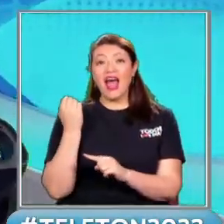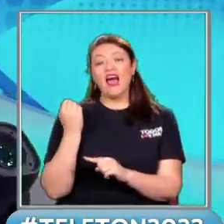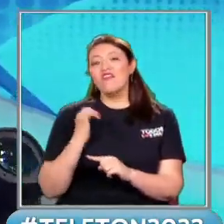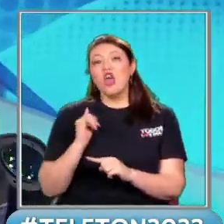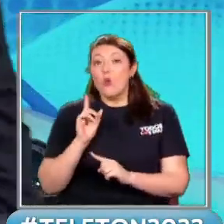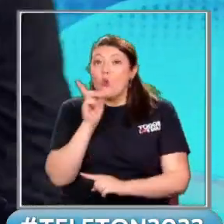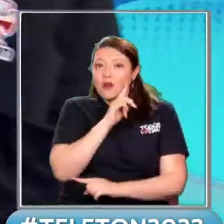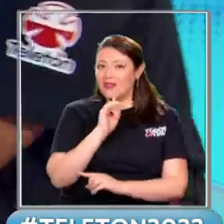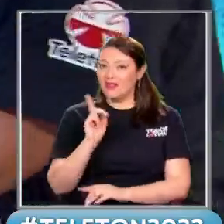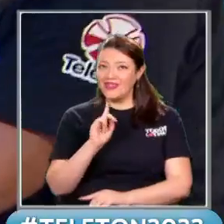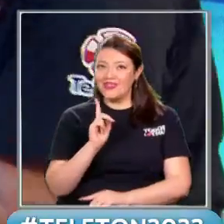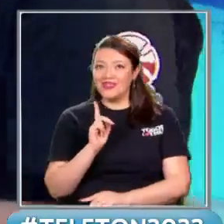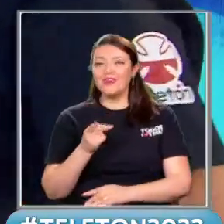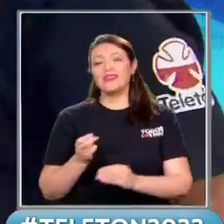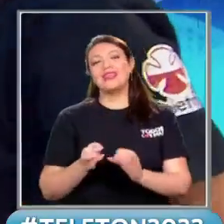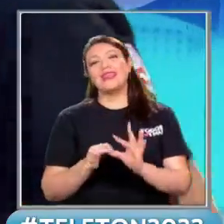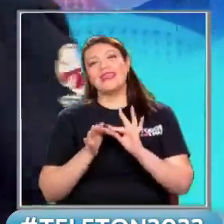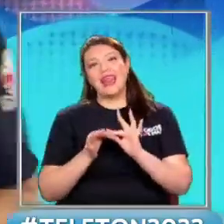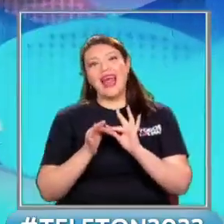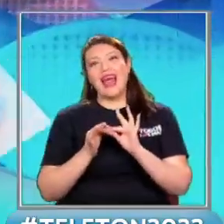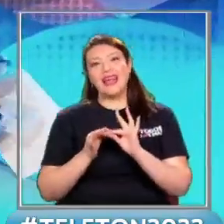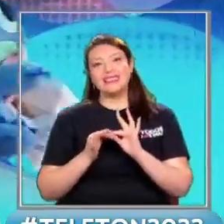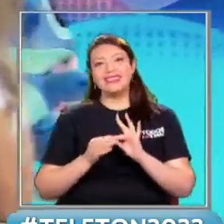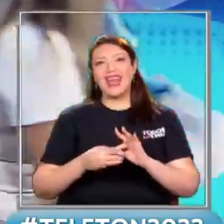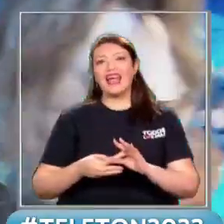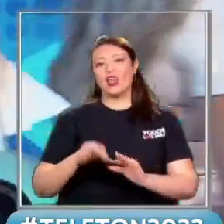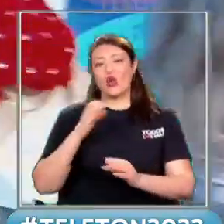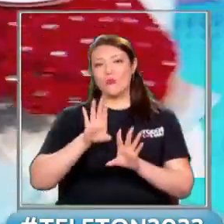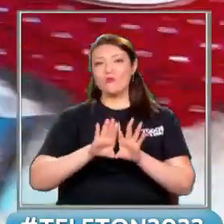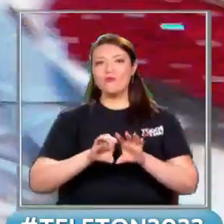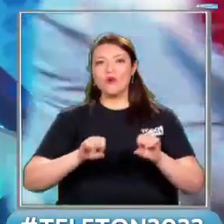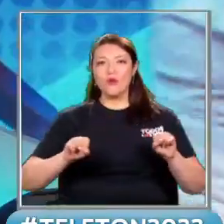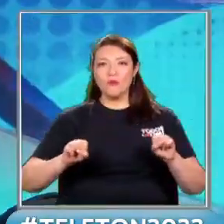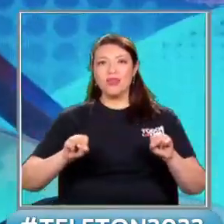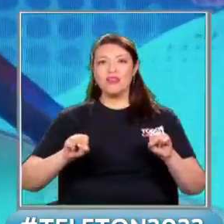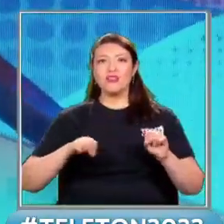última. Gracias a los chicos, ¿eh? Y su compromiso con los niños de la Teletón, con ese tremendo corazón. Las